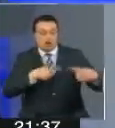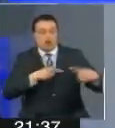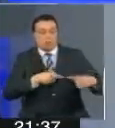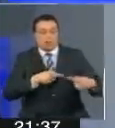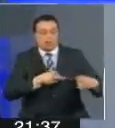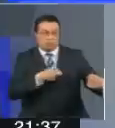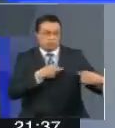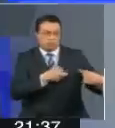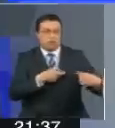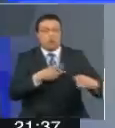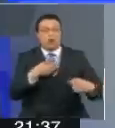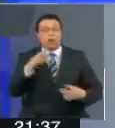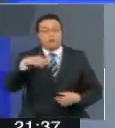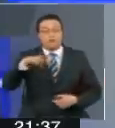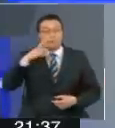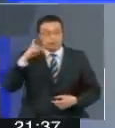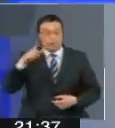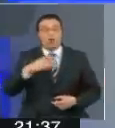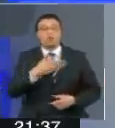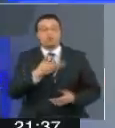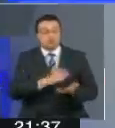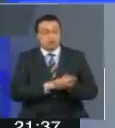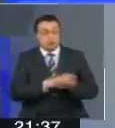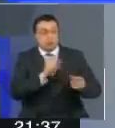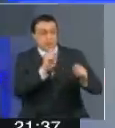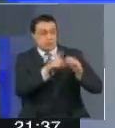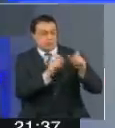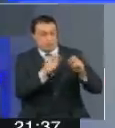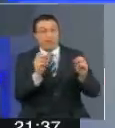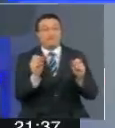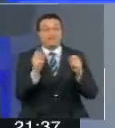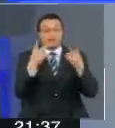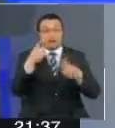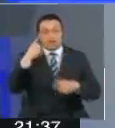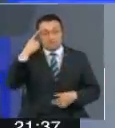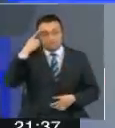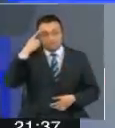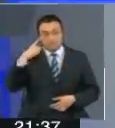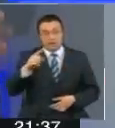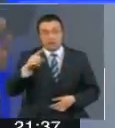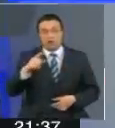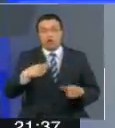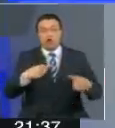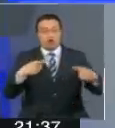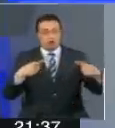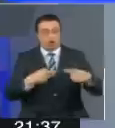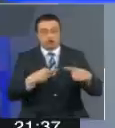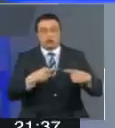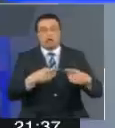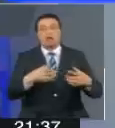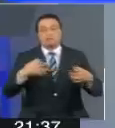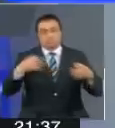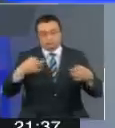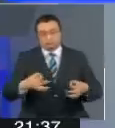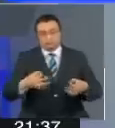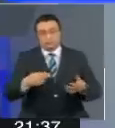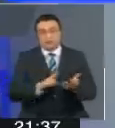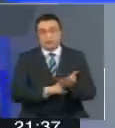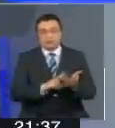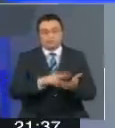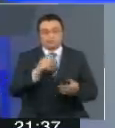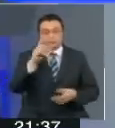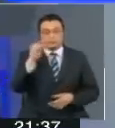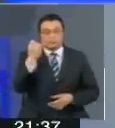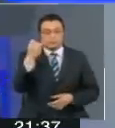Y que Miguel muere combatiendo para vivir. Pero contra, efectivamente, la DINA